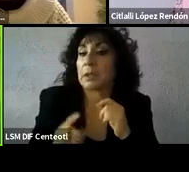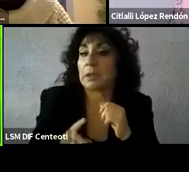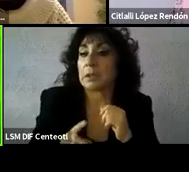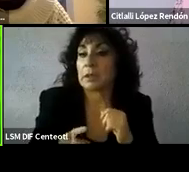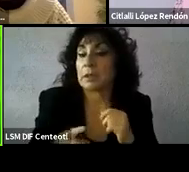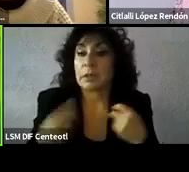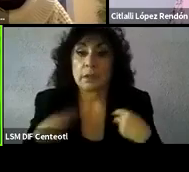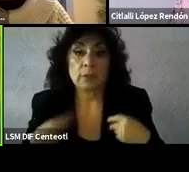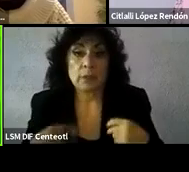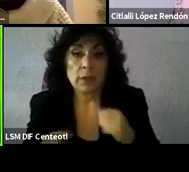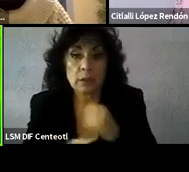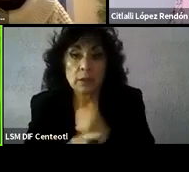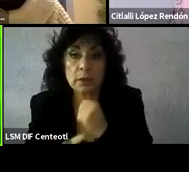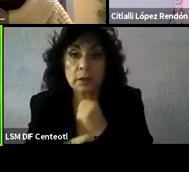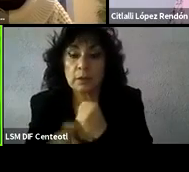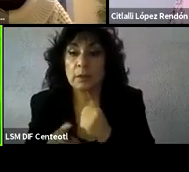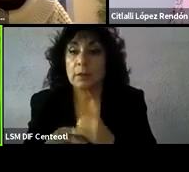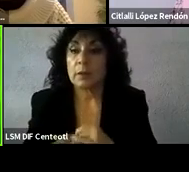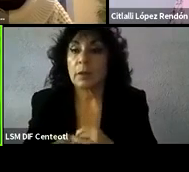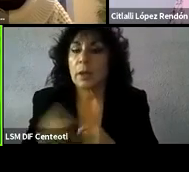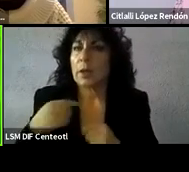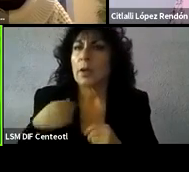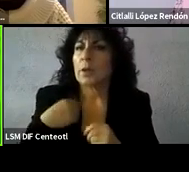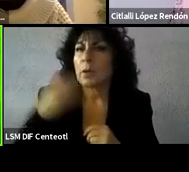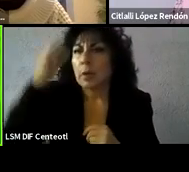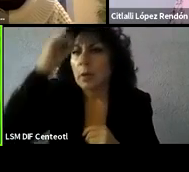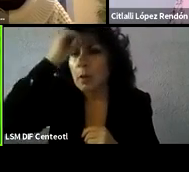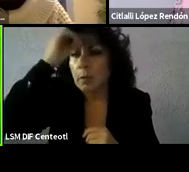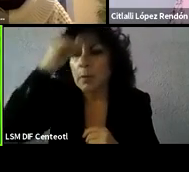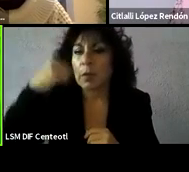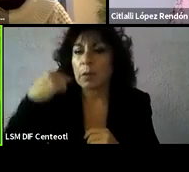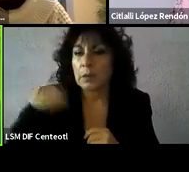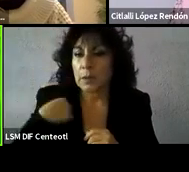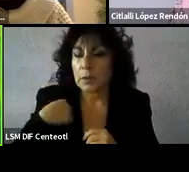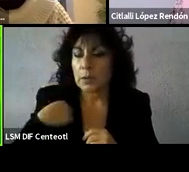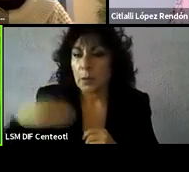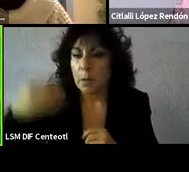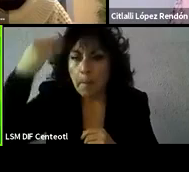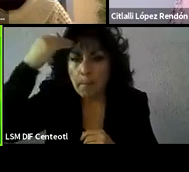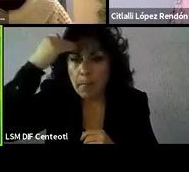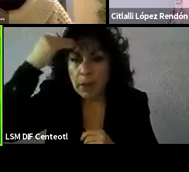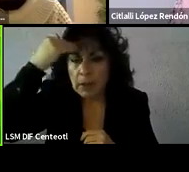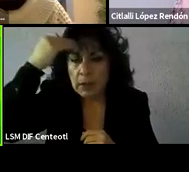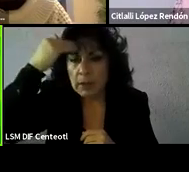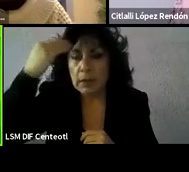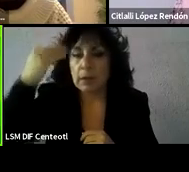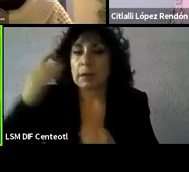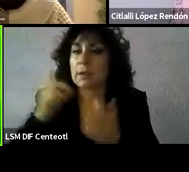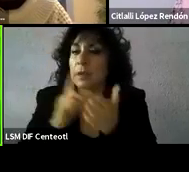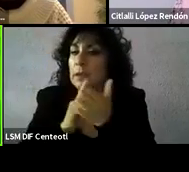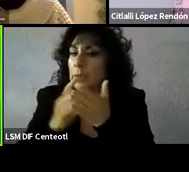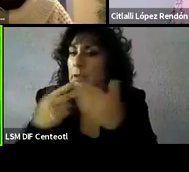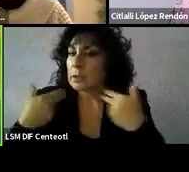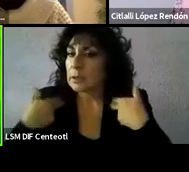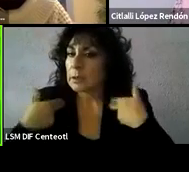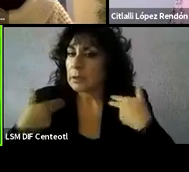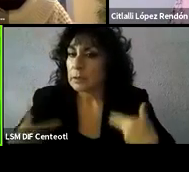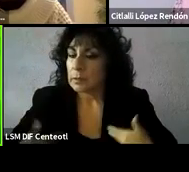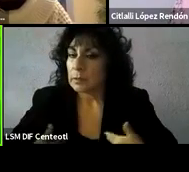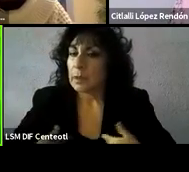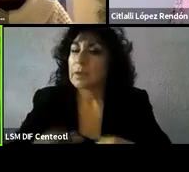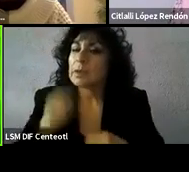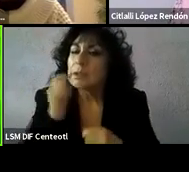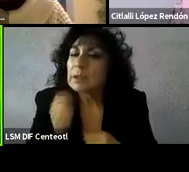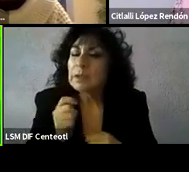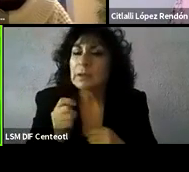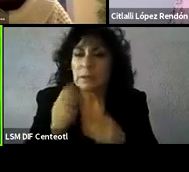si tienes asumida la cuestión de los derechos humanos, es respetar al otro, a la otra, ¿no? A la otra parte. Y creo